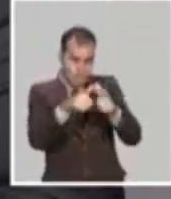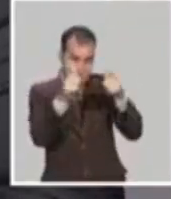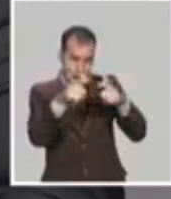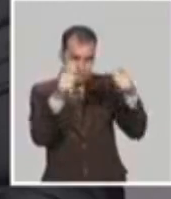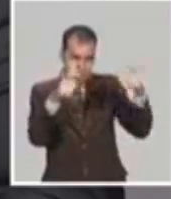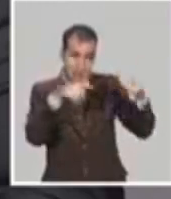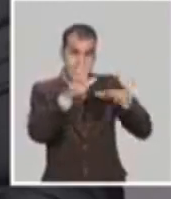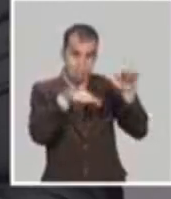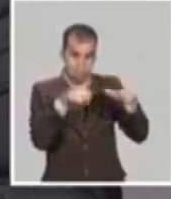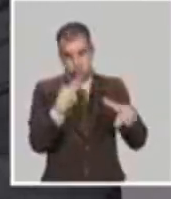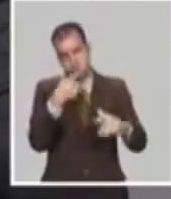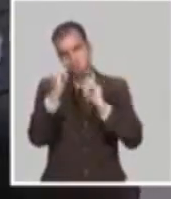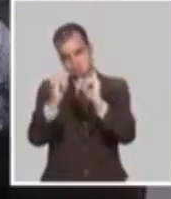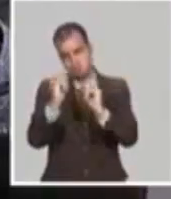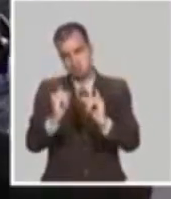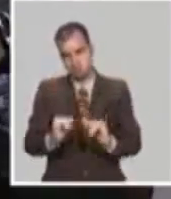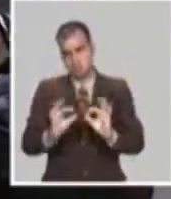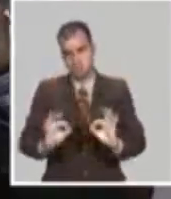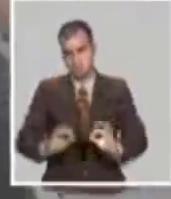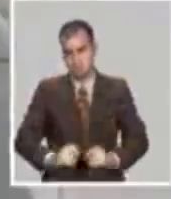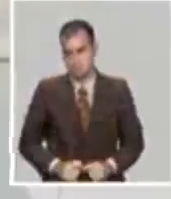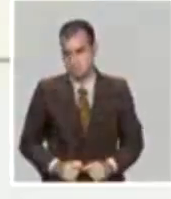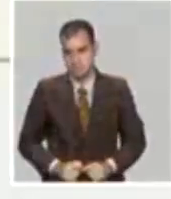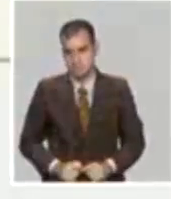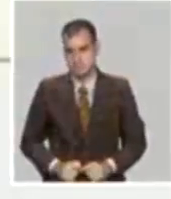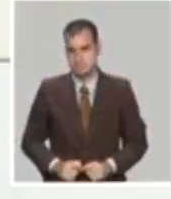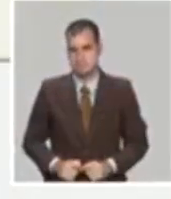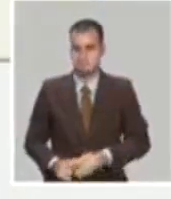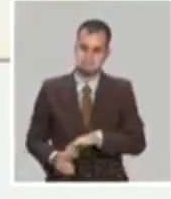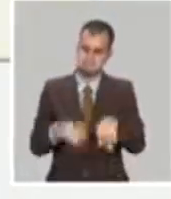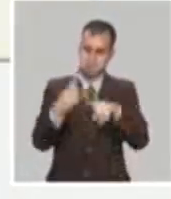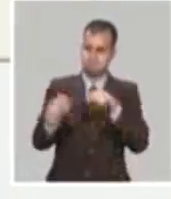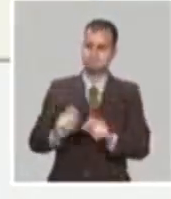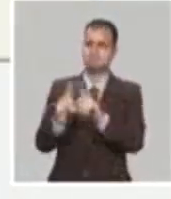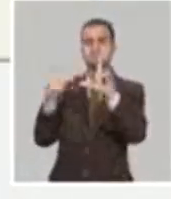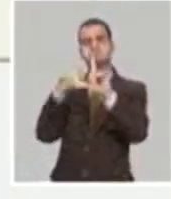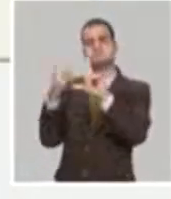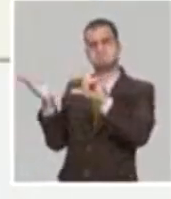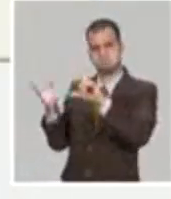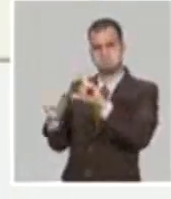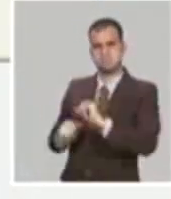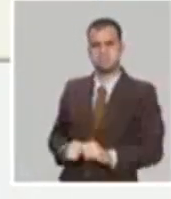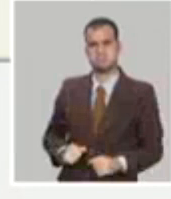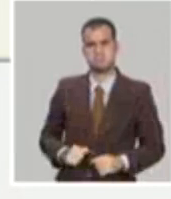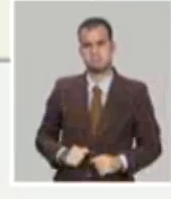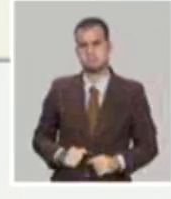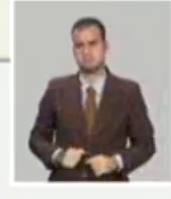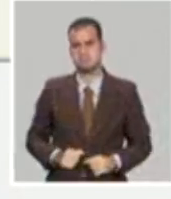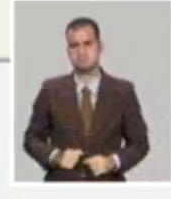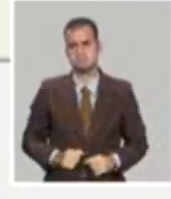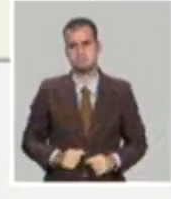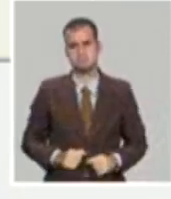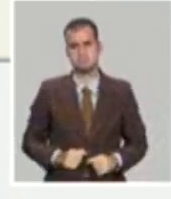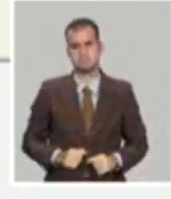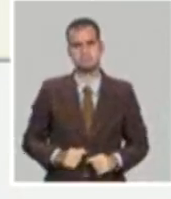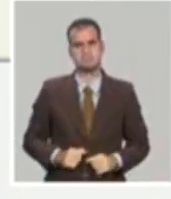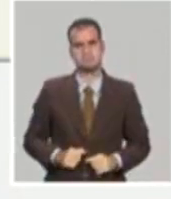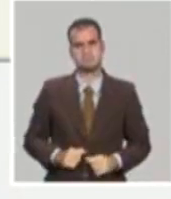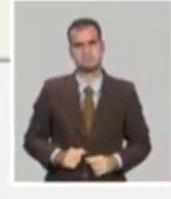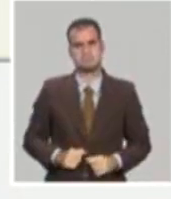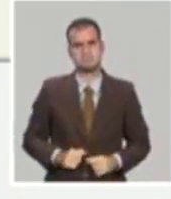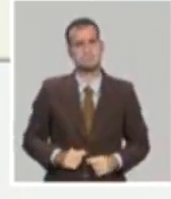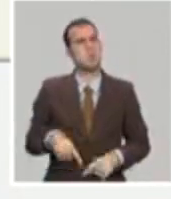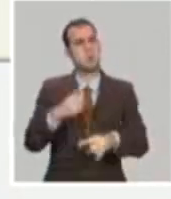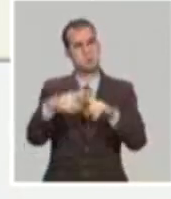el presidente. Hay una diapositiva, lo voy a ir pasando rápido, eso seguro después ustedes lo van a dejar para que las personas lo vean. Te lo